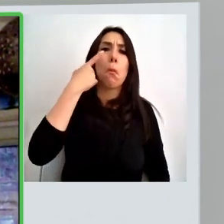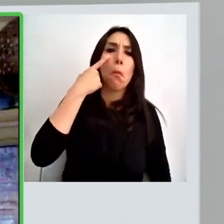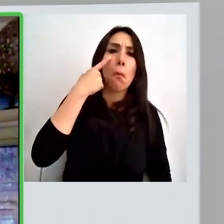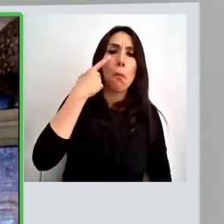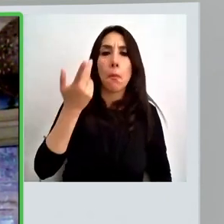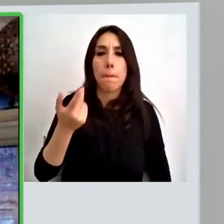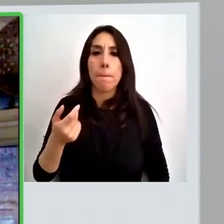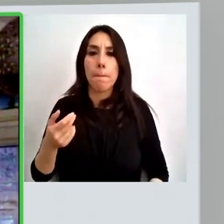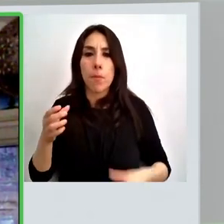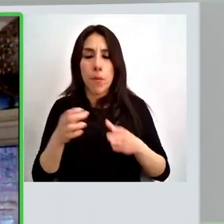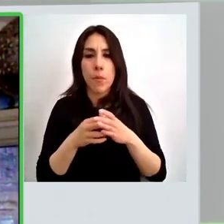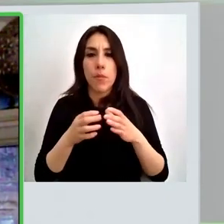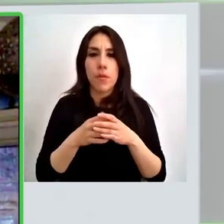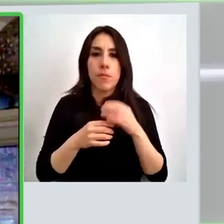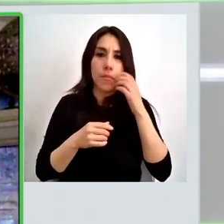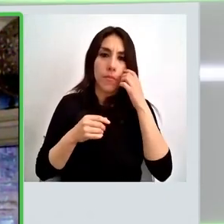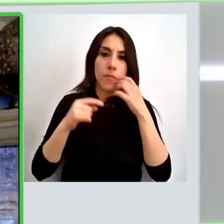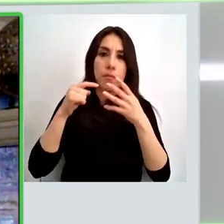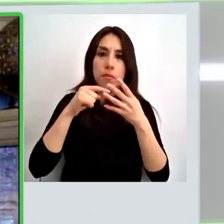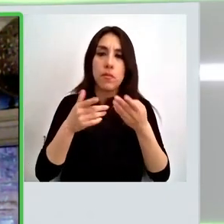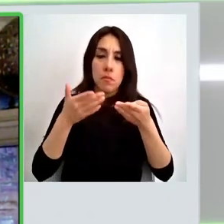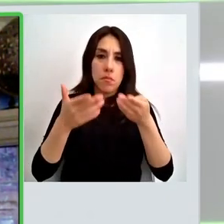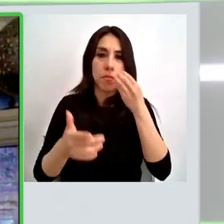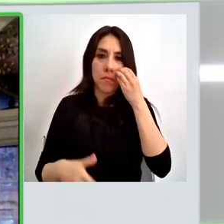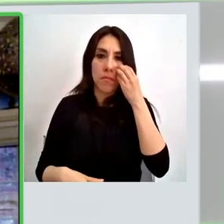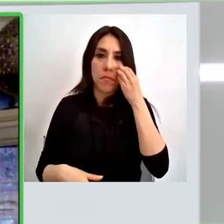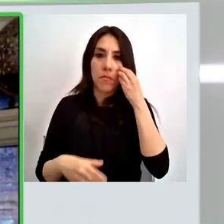los empleados lo hizo